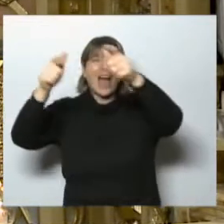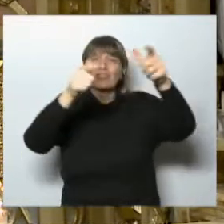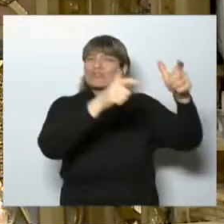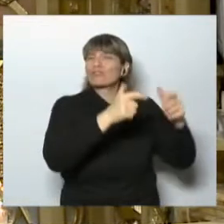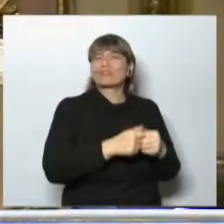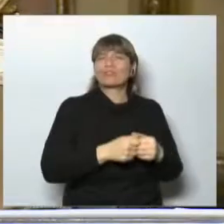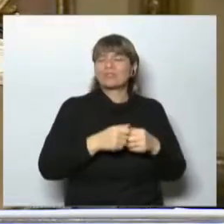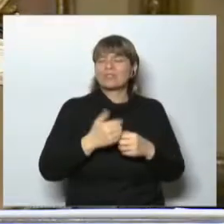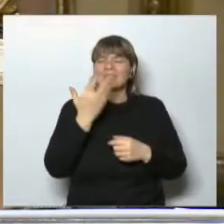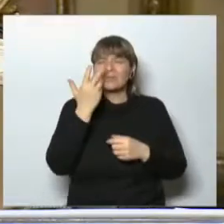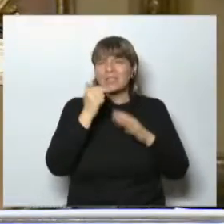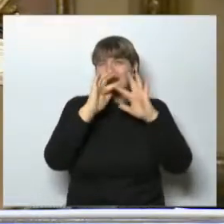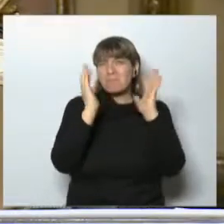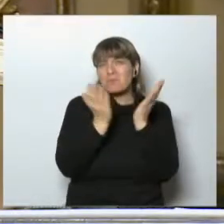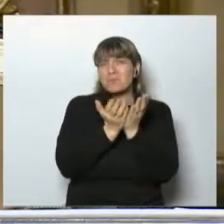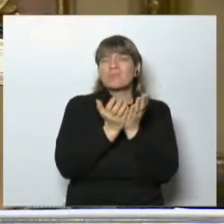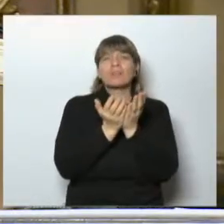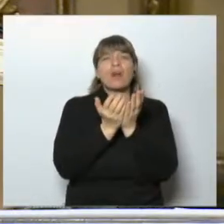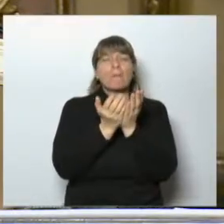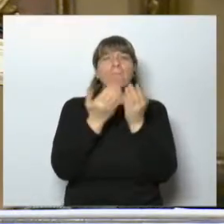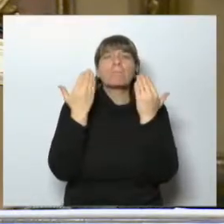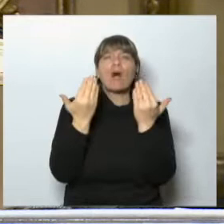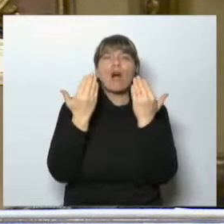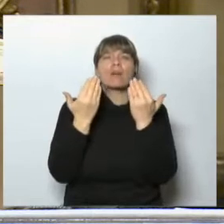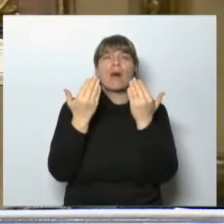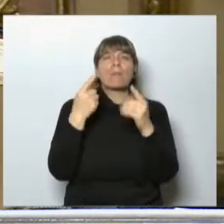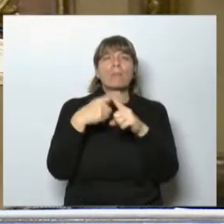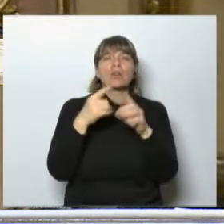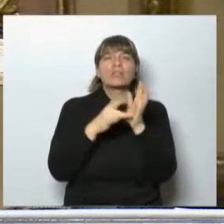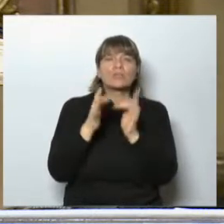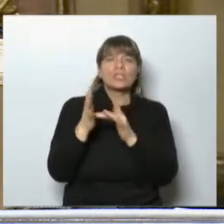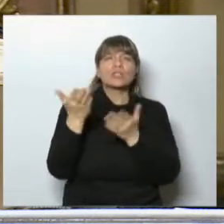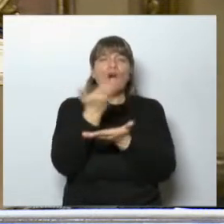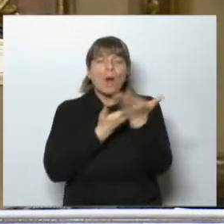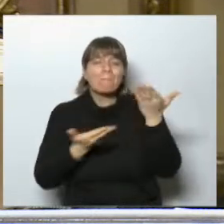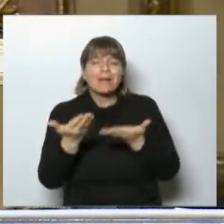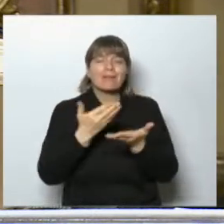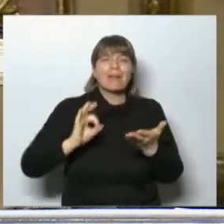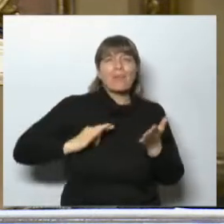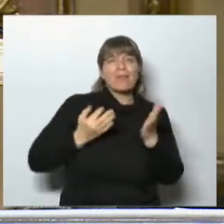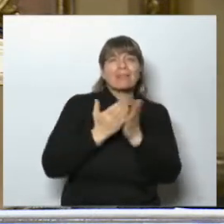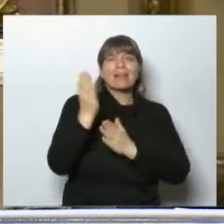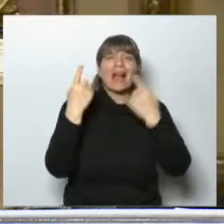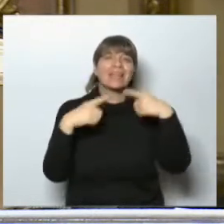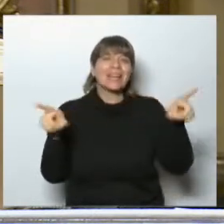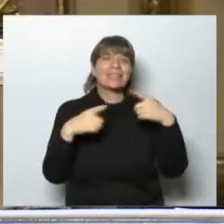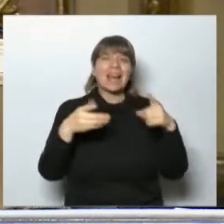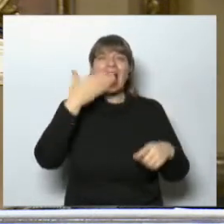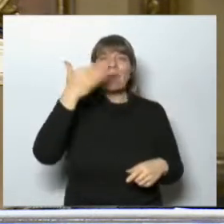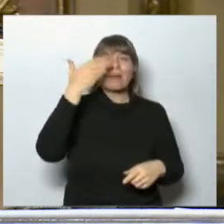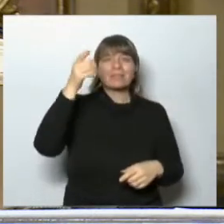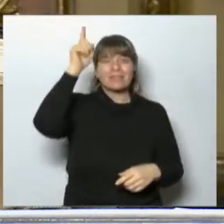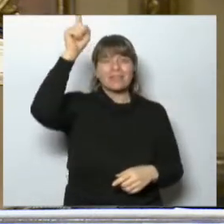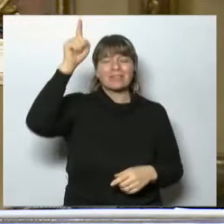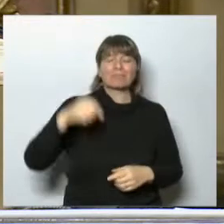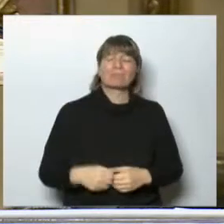este mundo, merezcamos por tu Hijo Jesucristo compartir la vida eterna y cantar tus